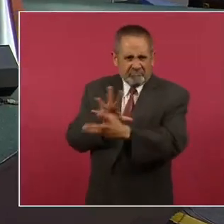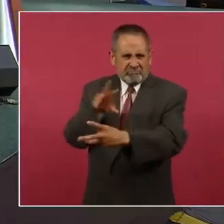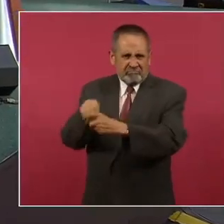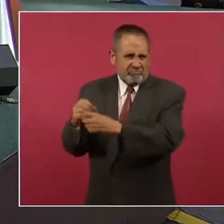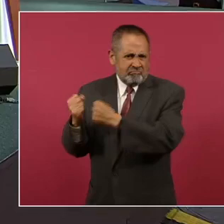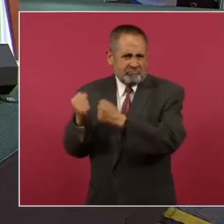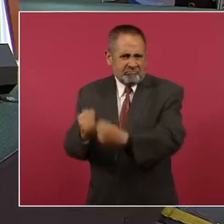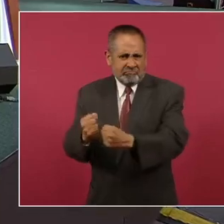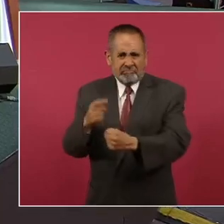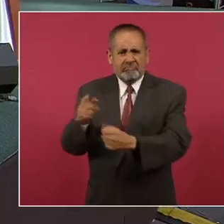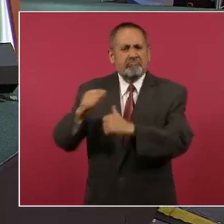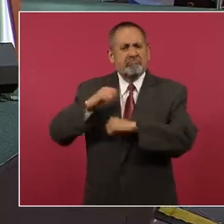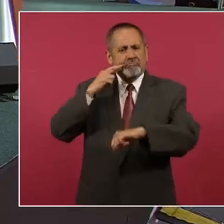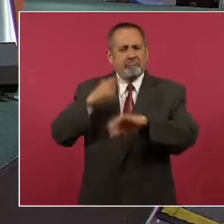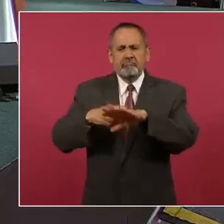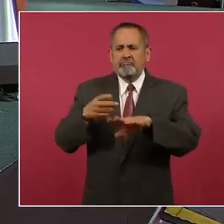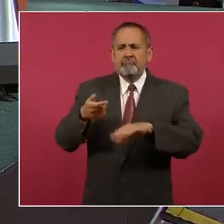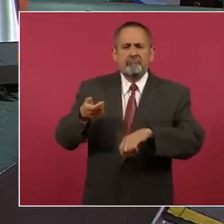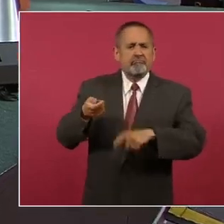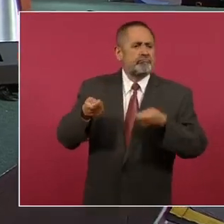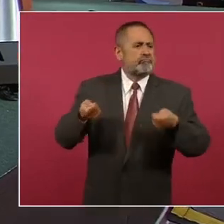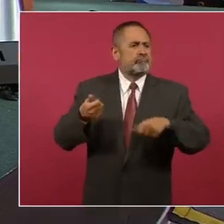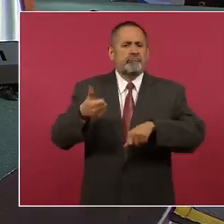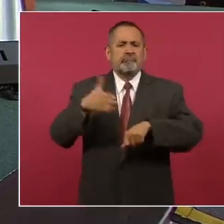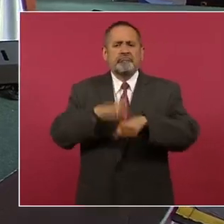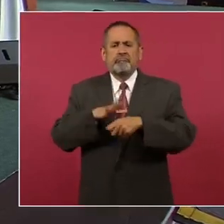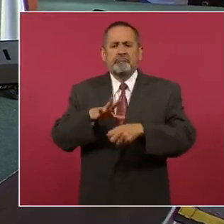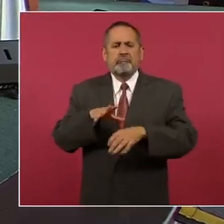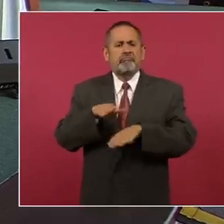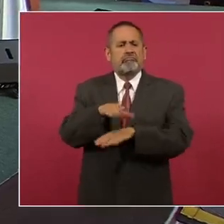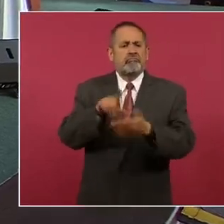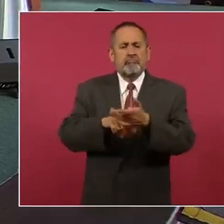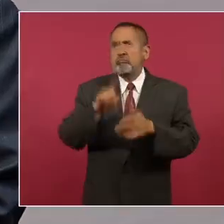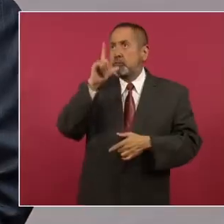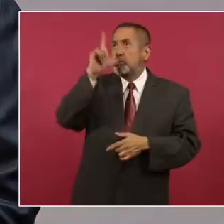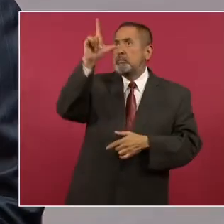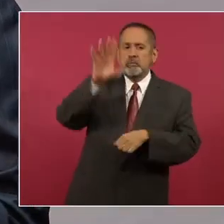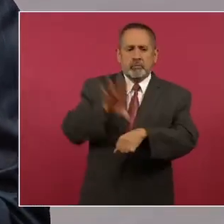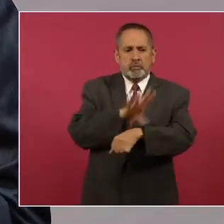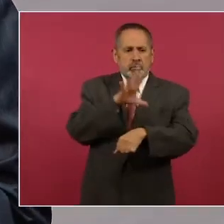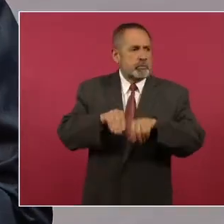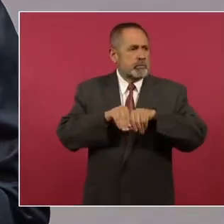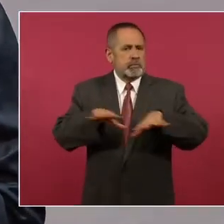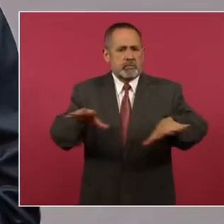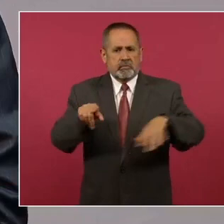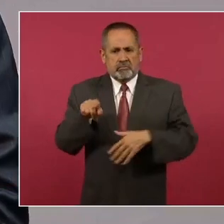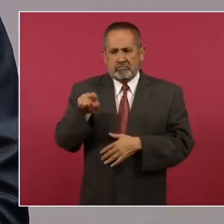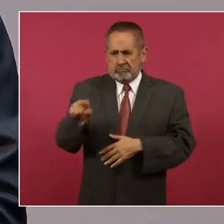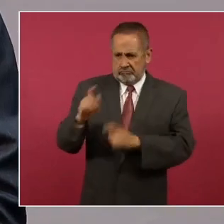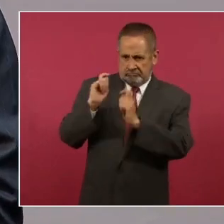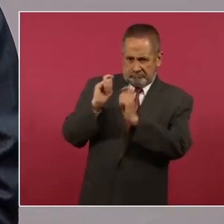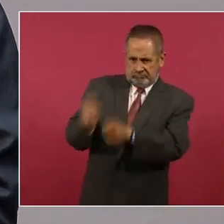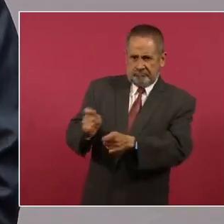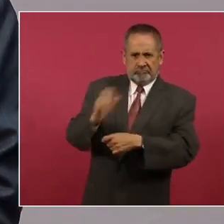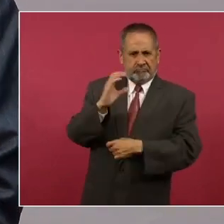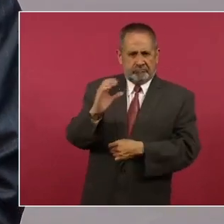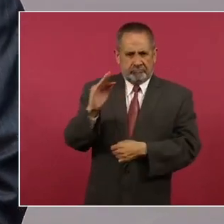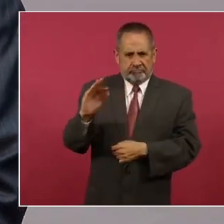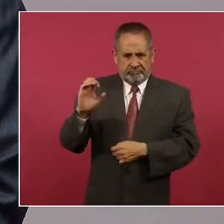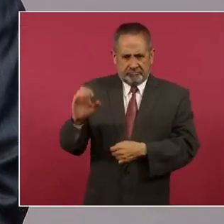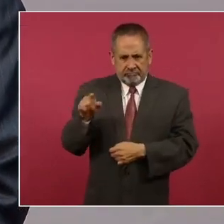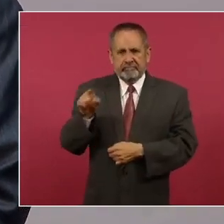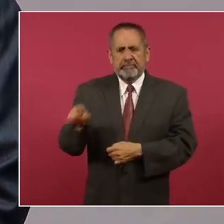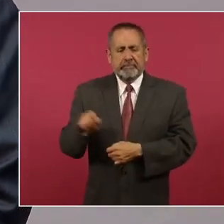empresa pública encargada de administrar la industria eléctrica, y recientemente